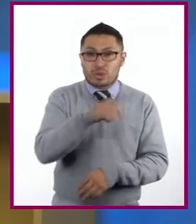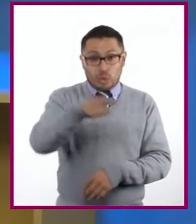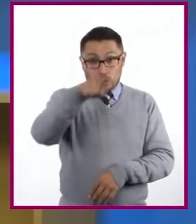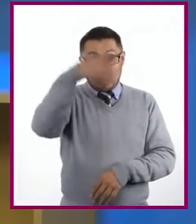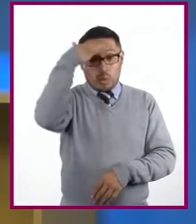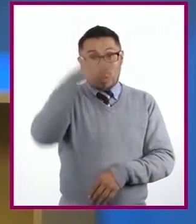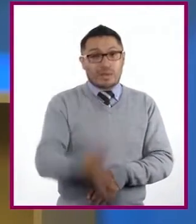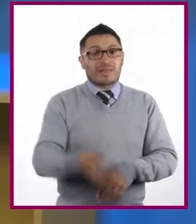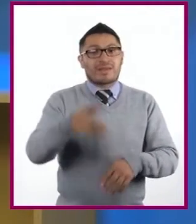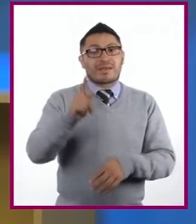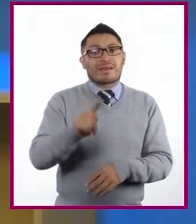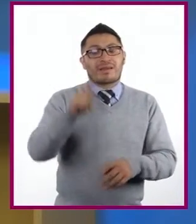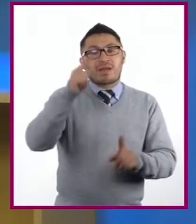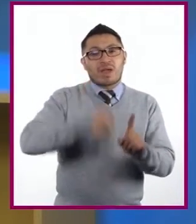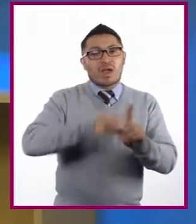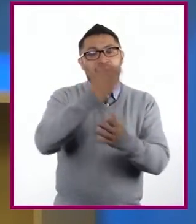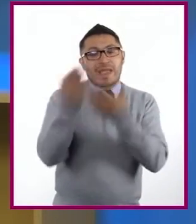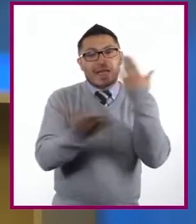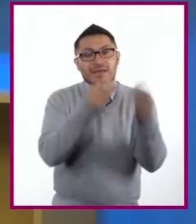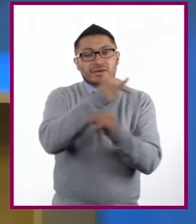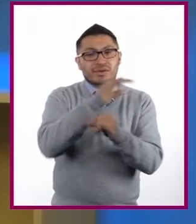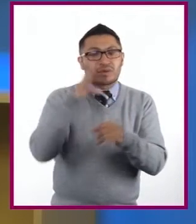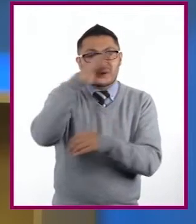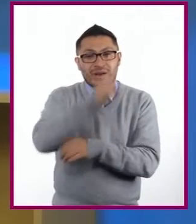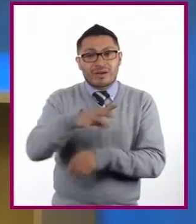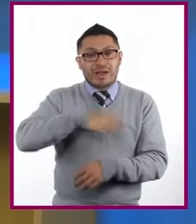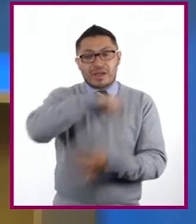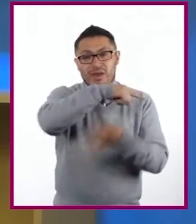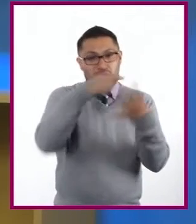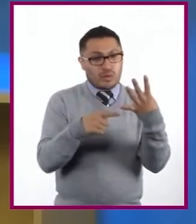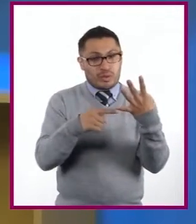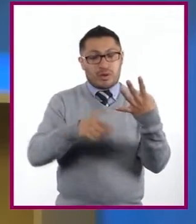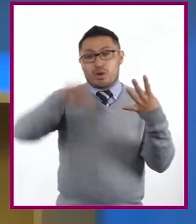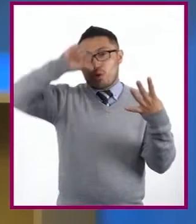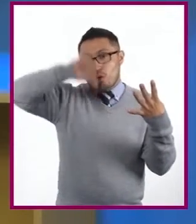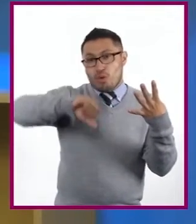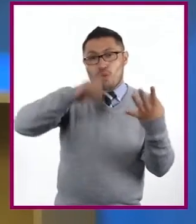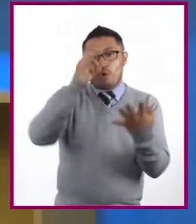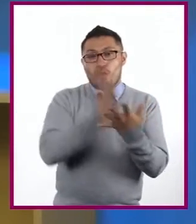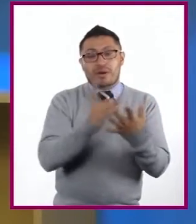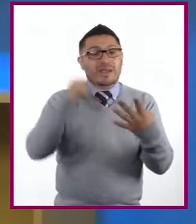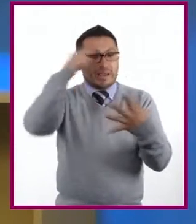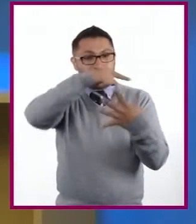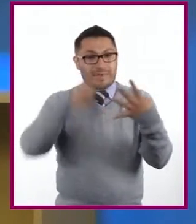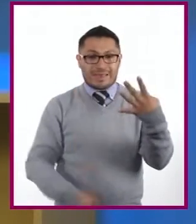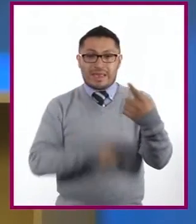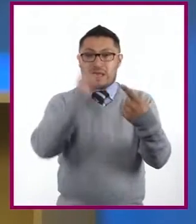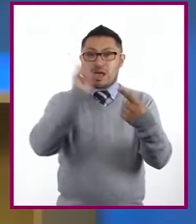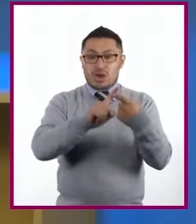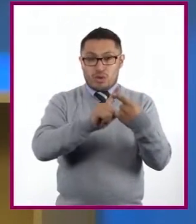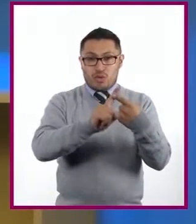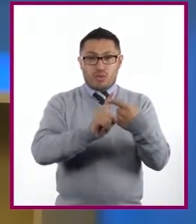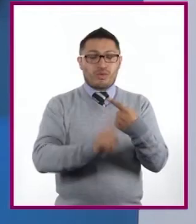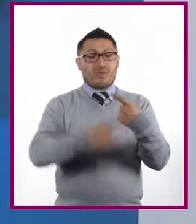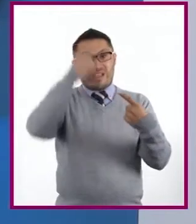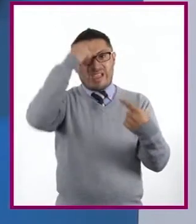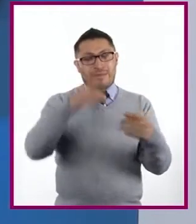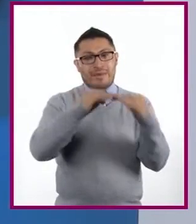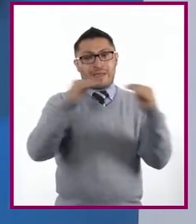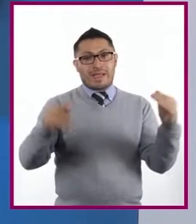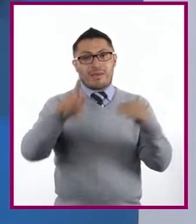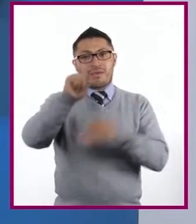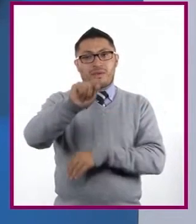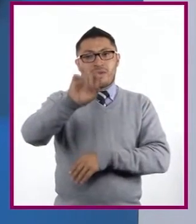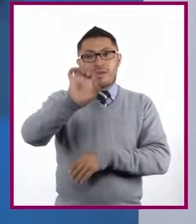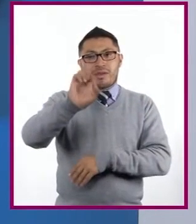la termodinámica tiene 4 principios básicos. Hoy solo nos referiremos a uno de ellos para abordar el equilibrio térmico. Antes